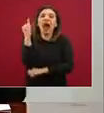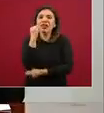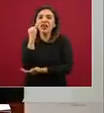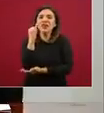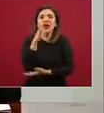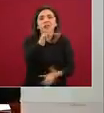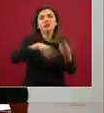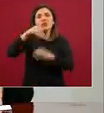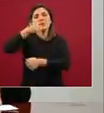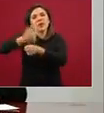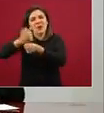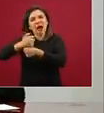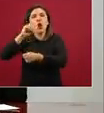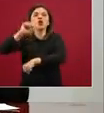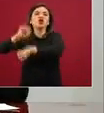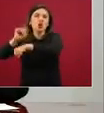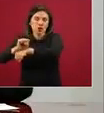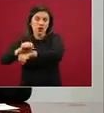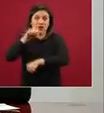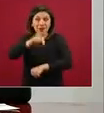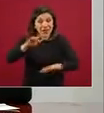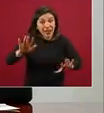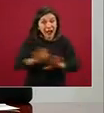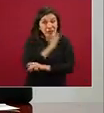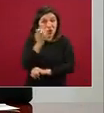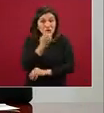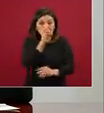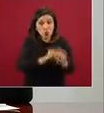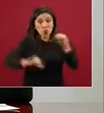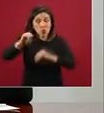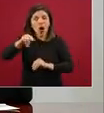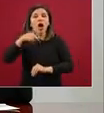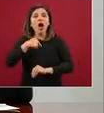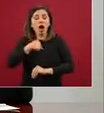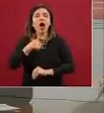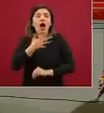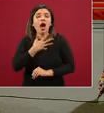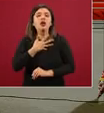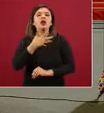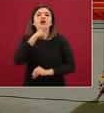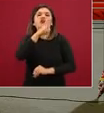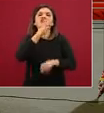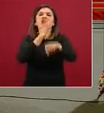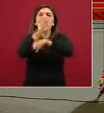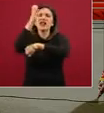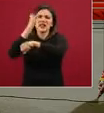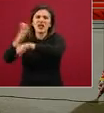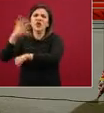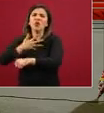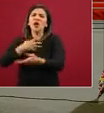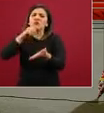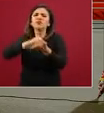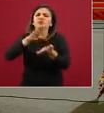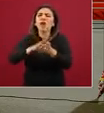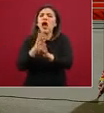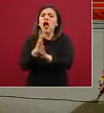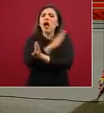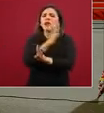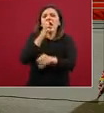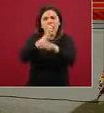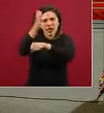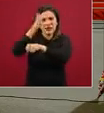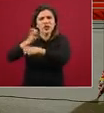hay cambio de nivel, se está haciendo en las entidades federativas, hubo un preregistro y se está haciendo en las